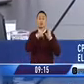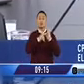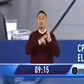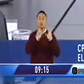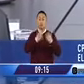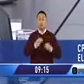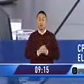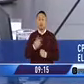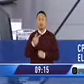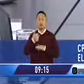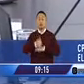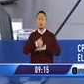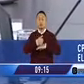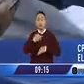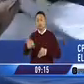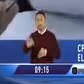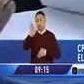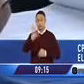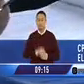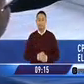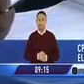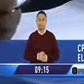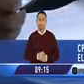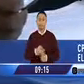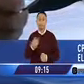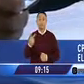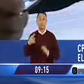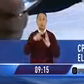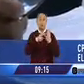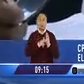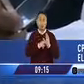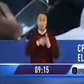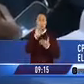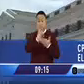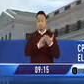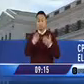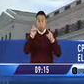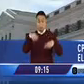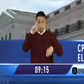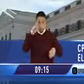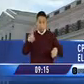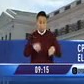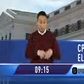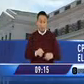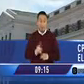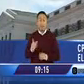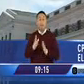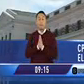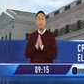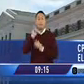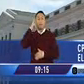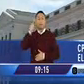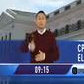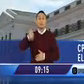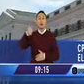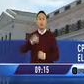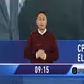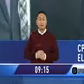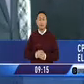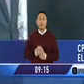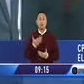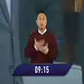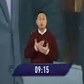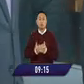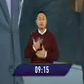elegir a estas dos autoridades. Una vez que las normativas sean aprobadas, se solicitará al Ejecutivo el envío de las ternas,